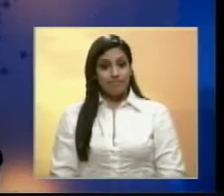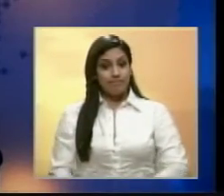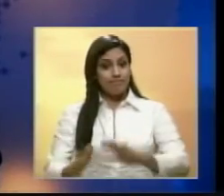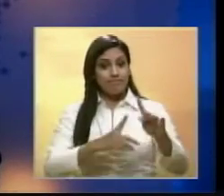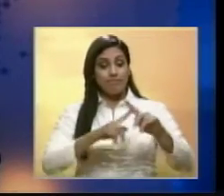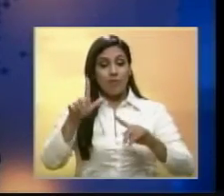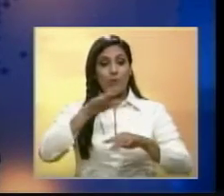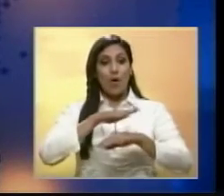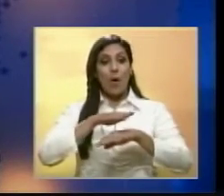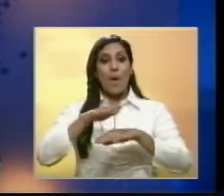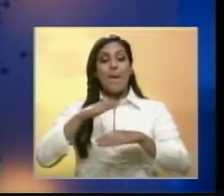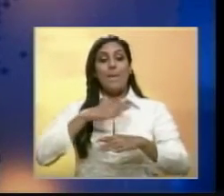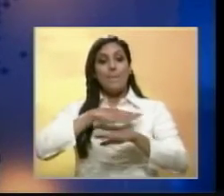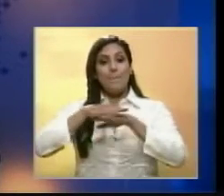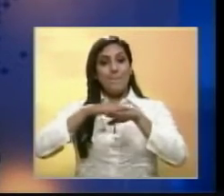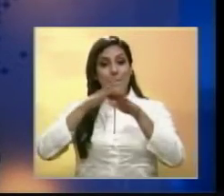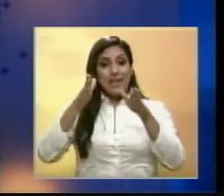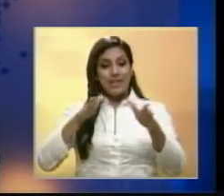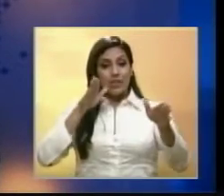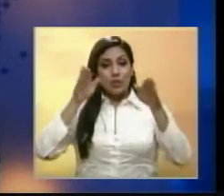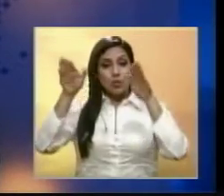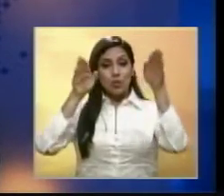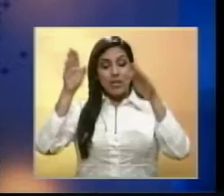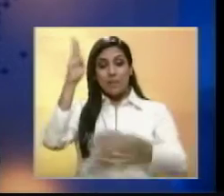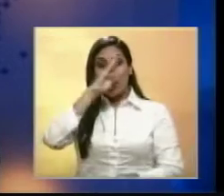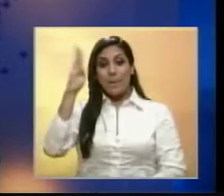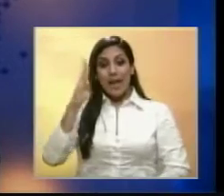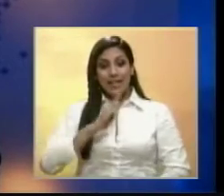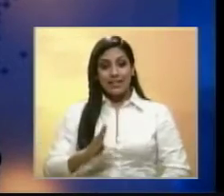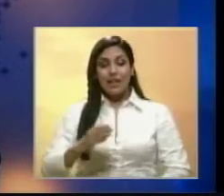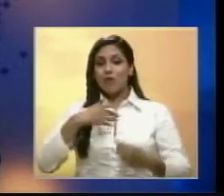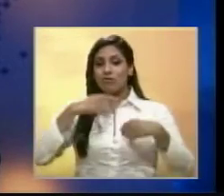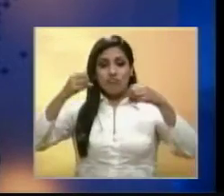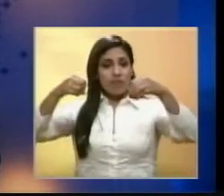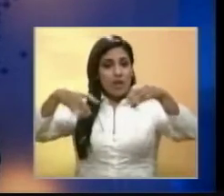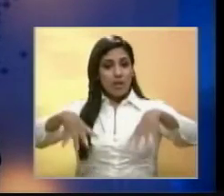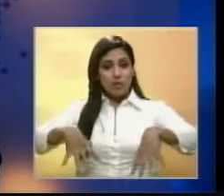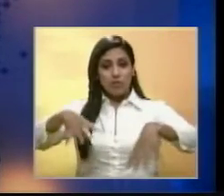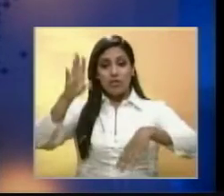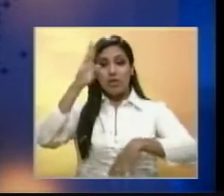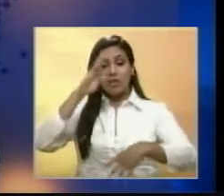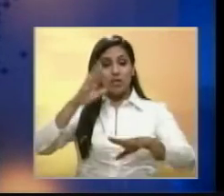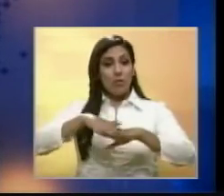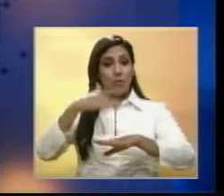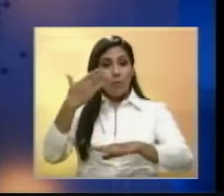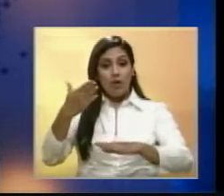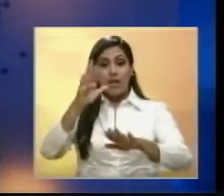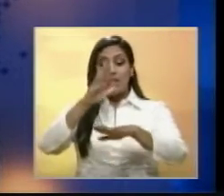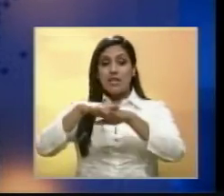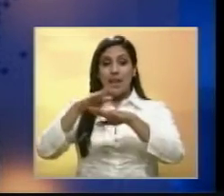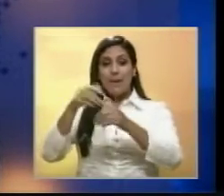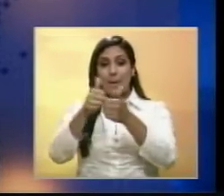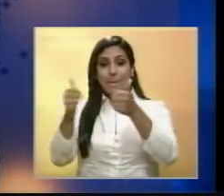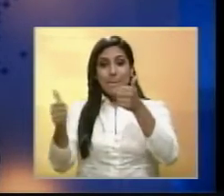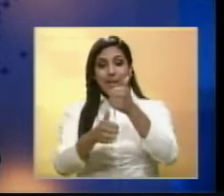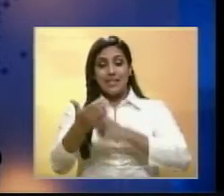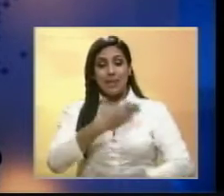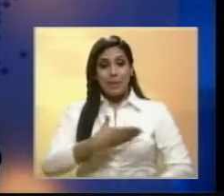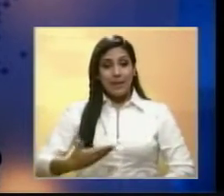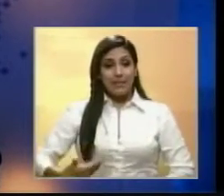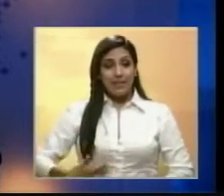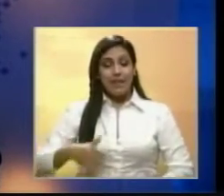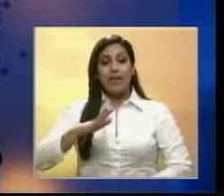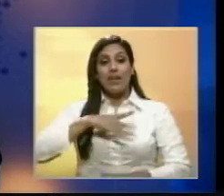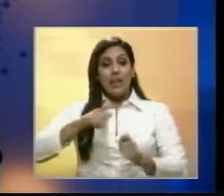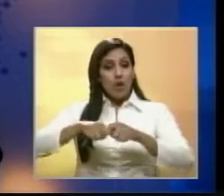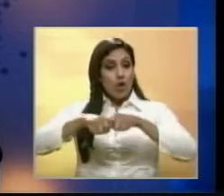El ministro de Turismo de Brasil, Enrique Eduardo Alves, presentó su renuncia al cargo este lunes, acatando el llamado del vicepresidente Michel Temer